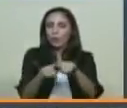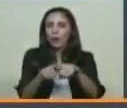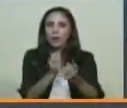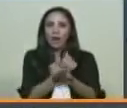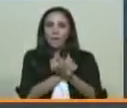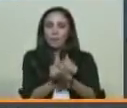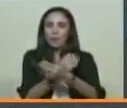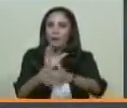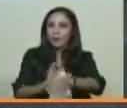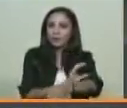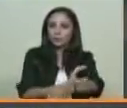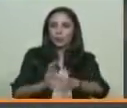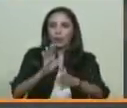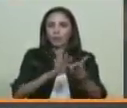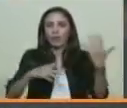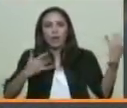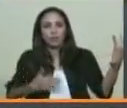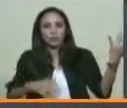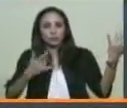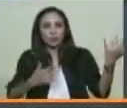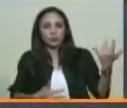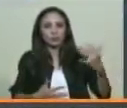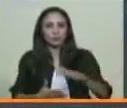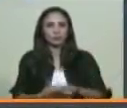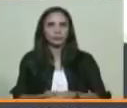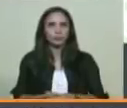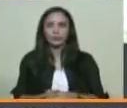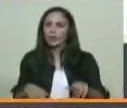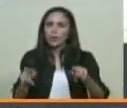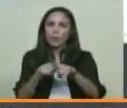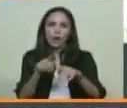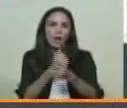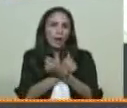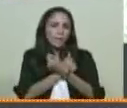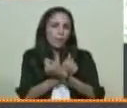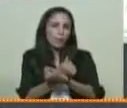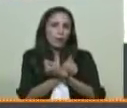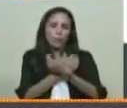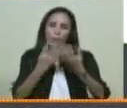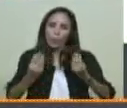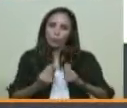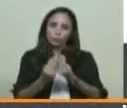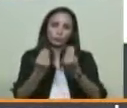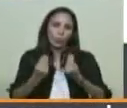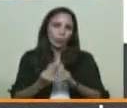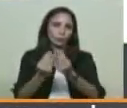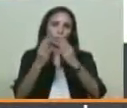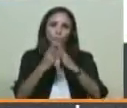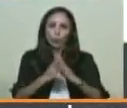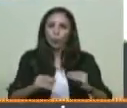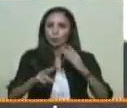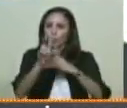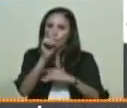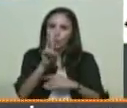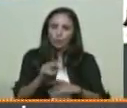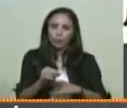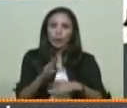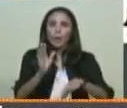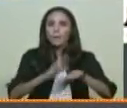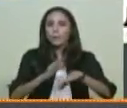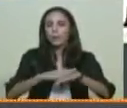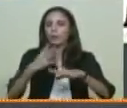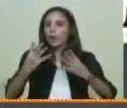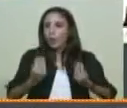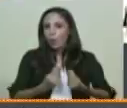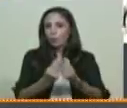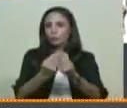Ali? Así que ese amor, ese pegamento amoroso, seguirá juntándonos, porque juntos